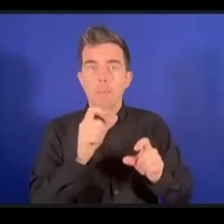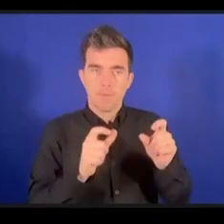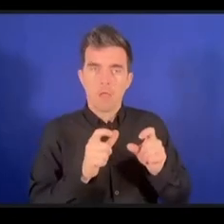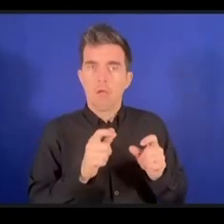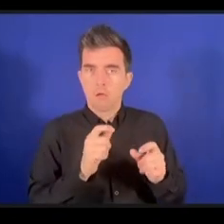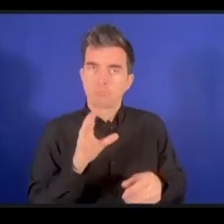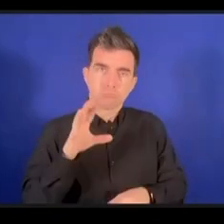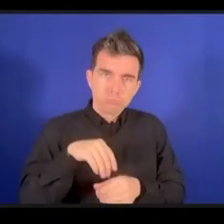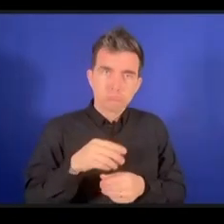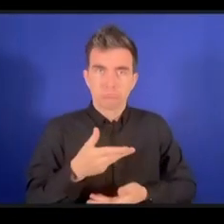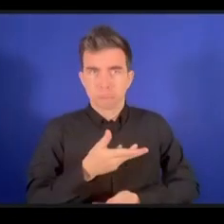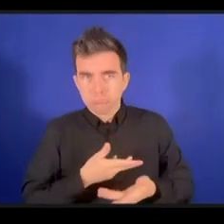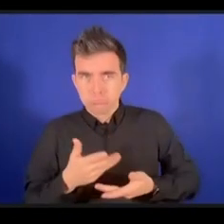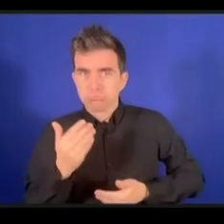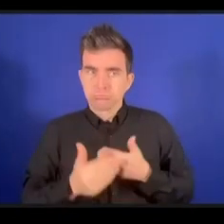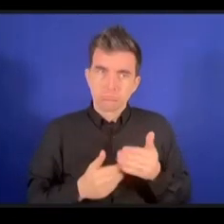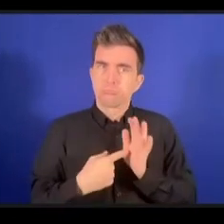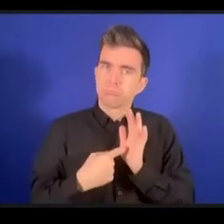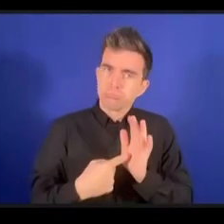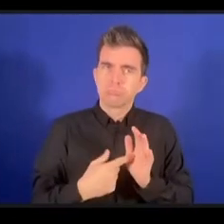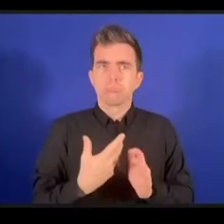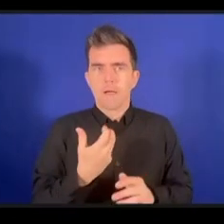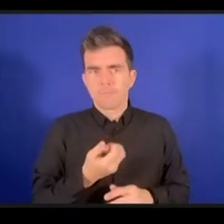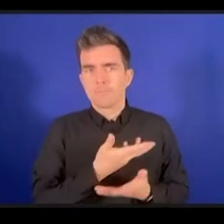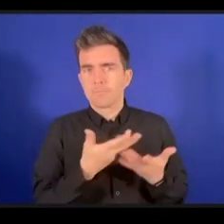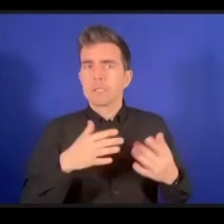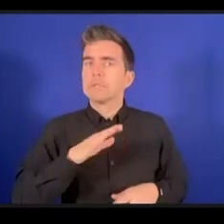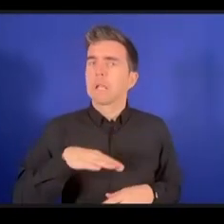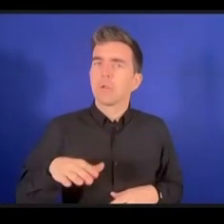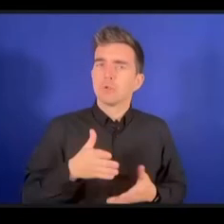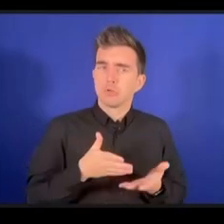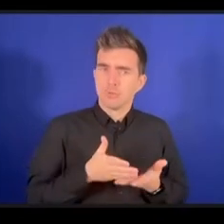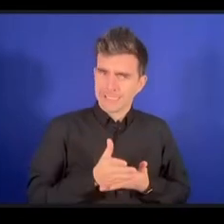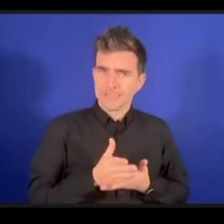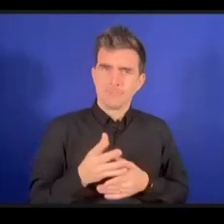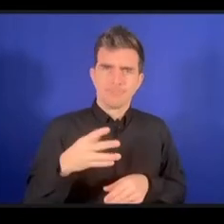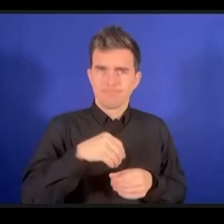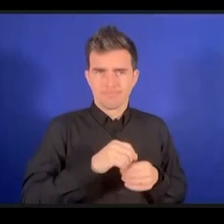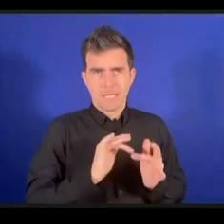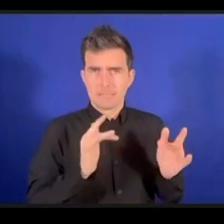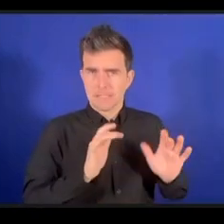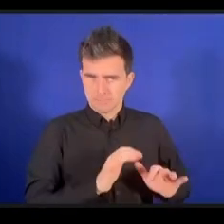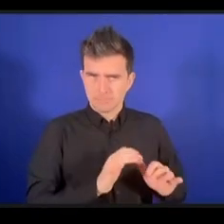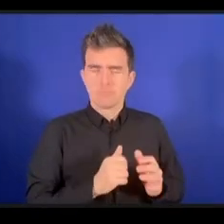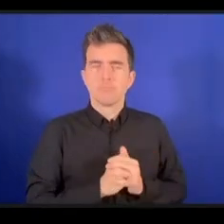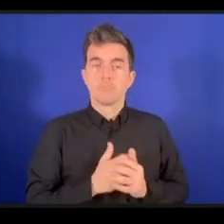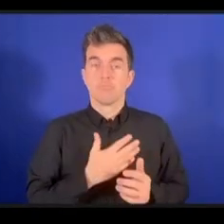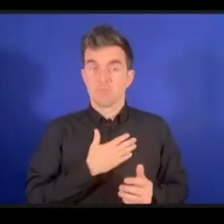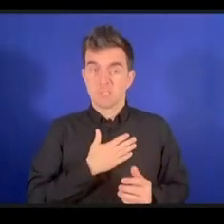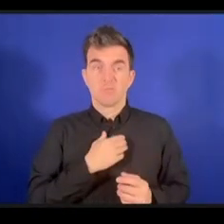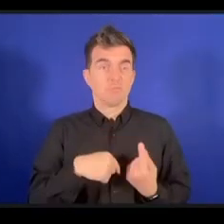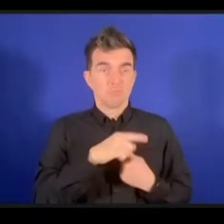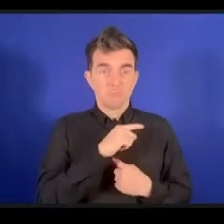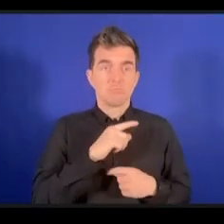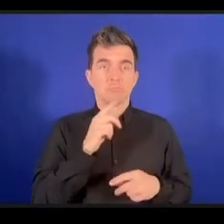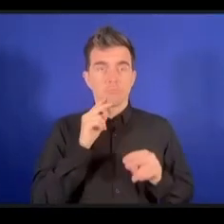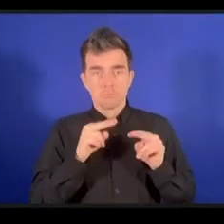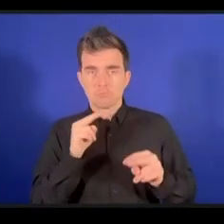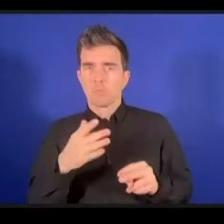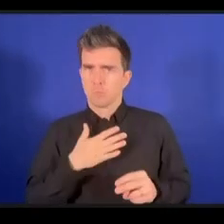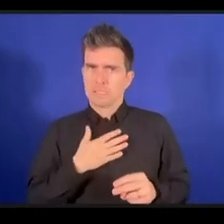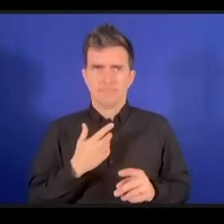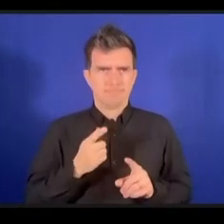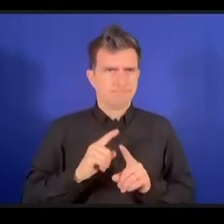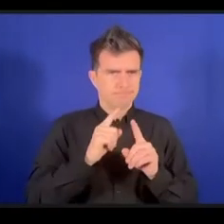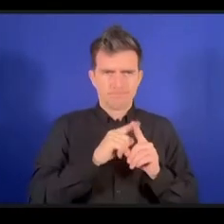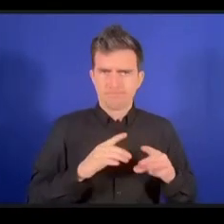dinámica sobre los derechos de los niños en el entorno virtual y digital Nos pasamos en los principios el